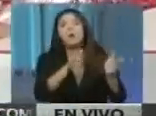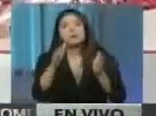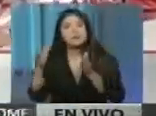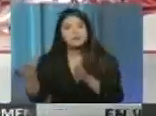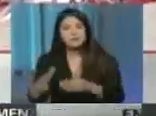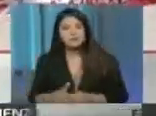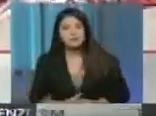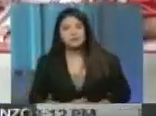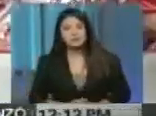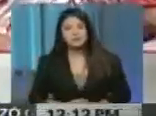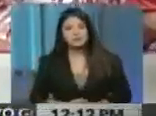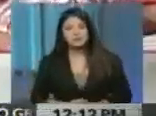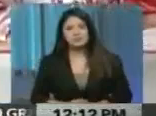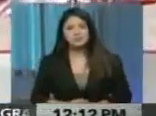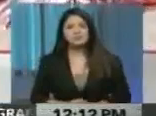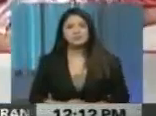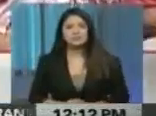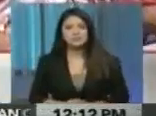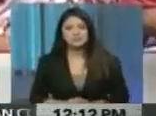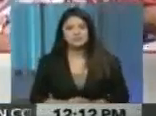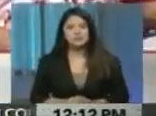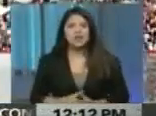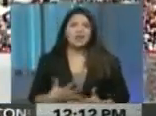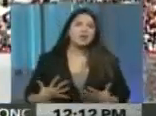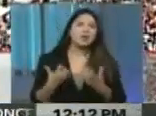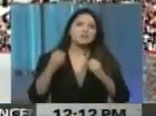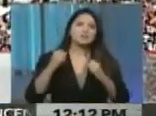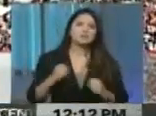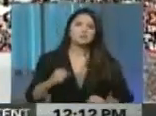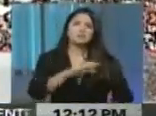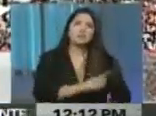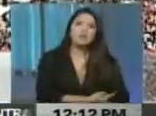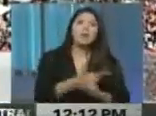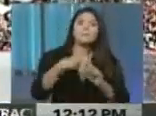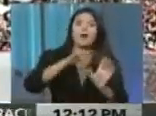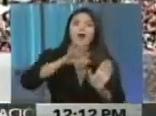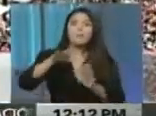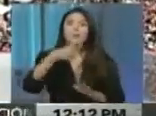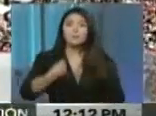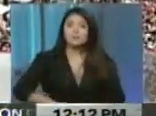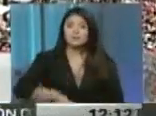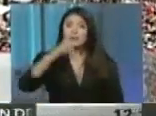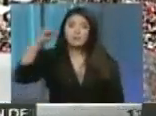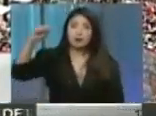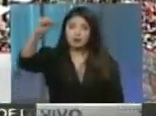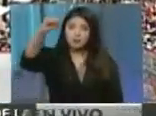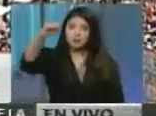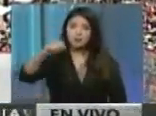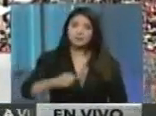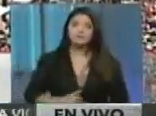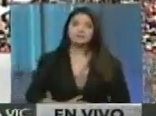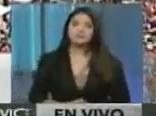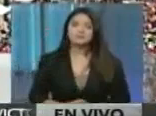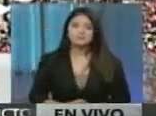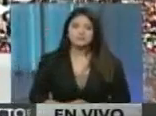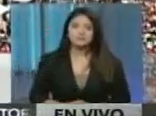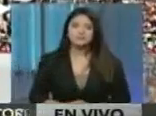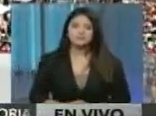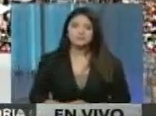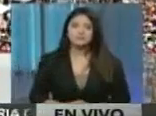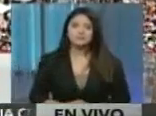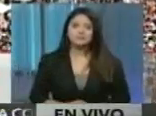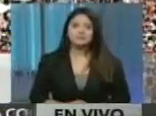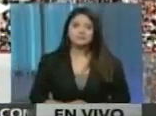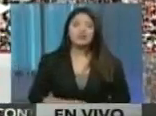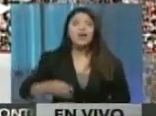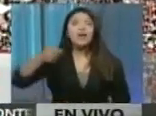popular, con la valentía y el apoyo del presidente Nicolás Maduro, el